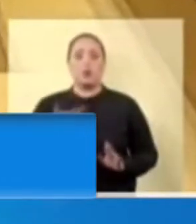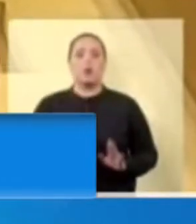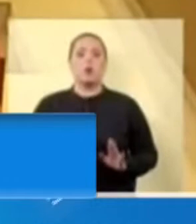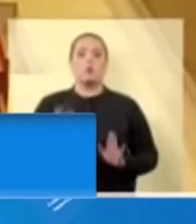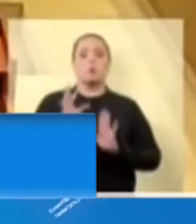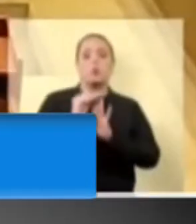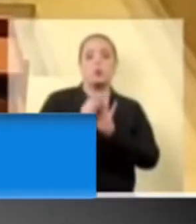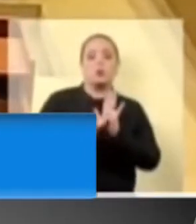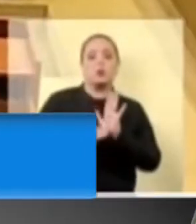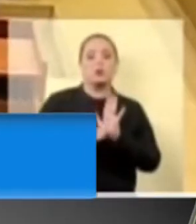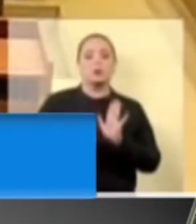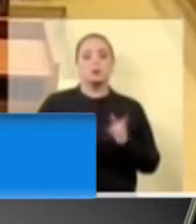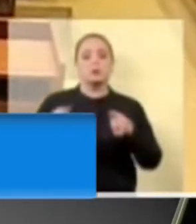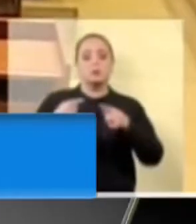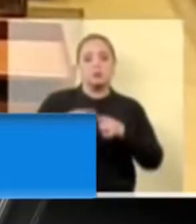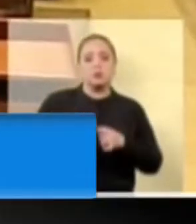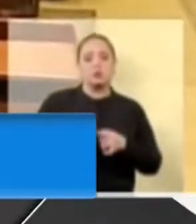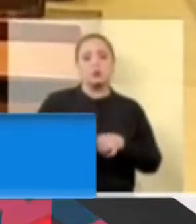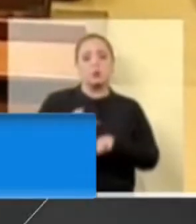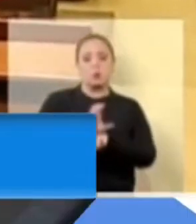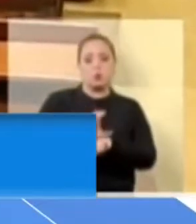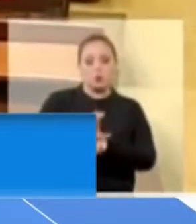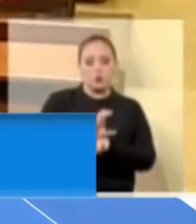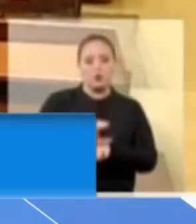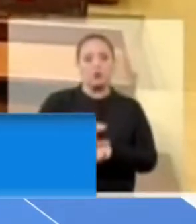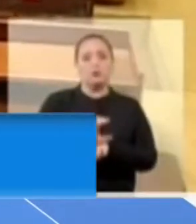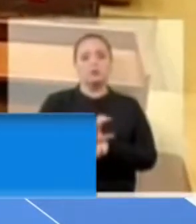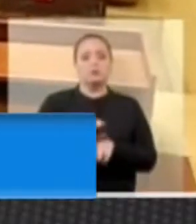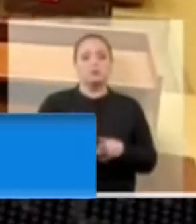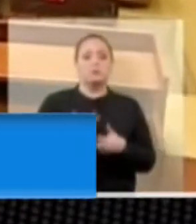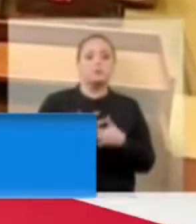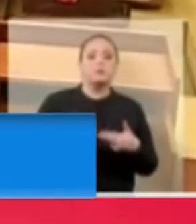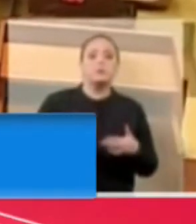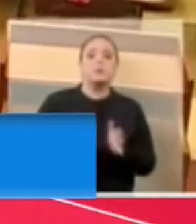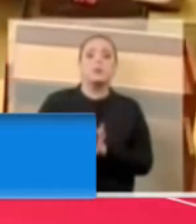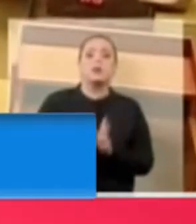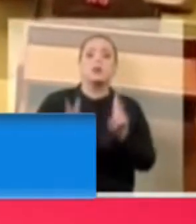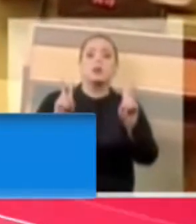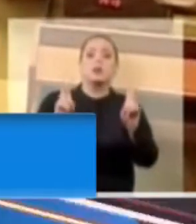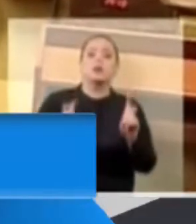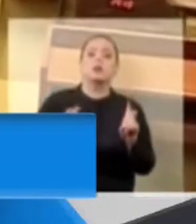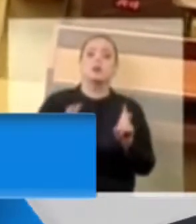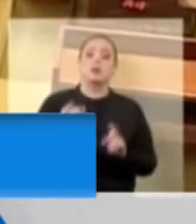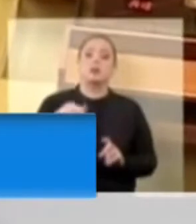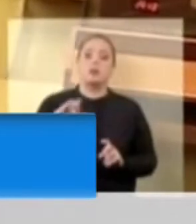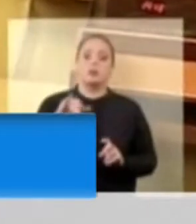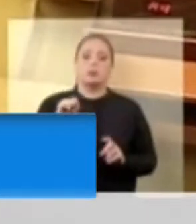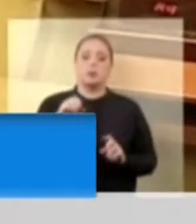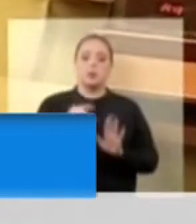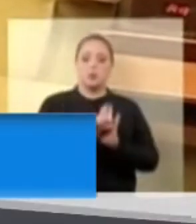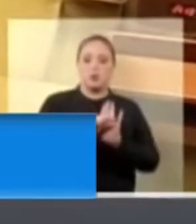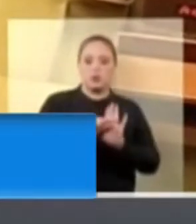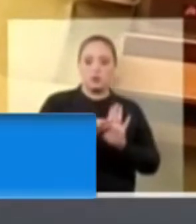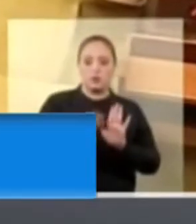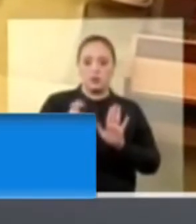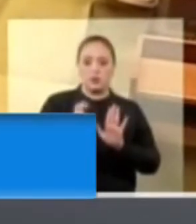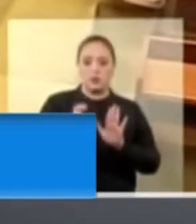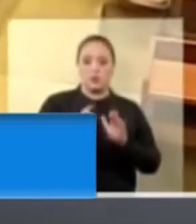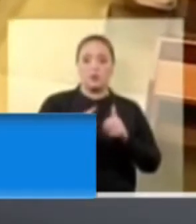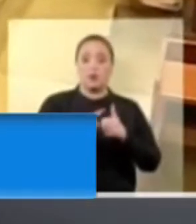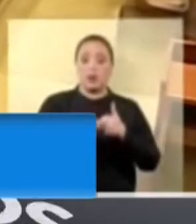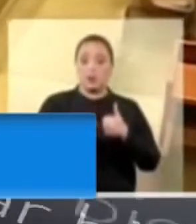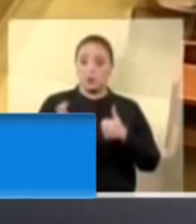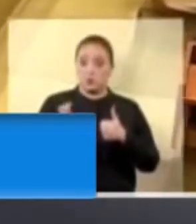pero vigente. Pero también hay, hablamos del espectro, muchas otras posiciones